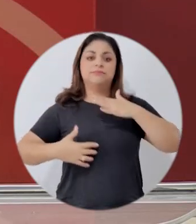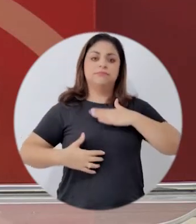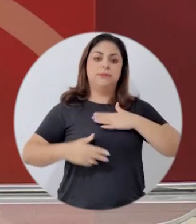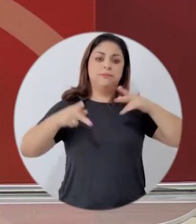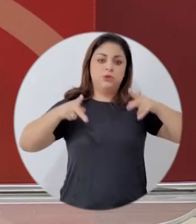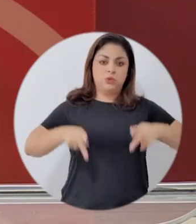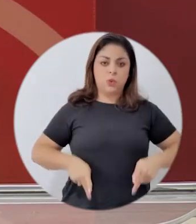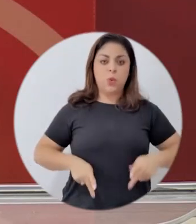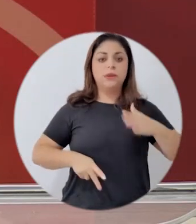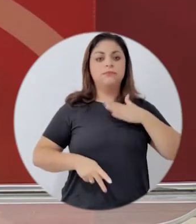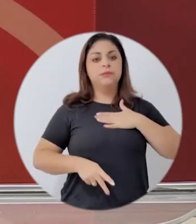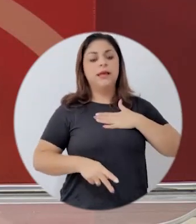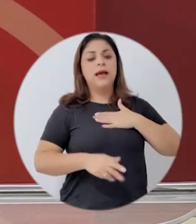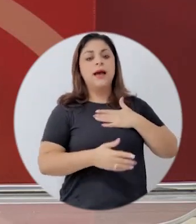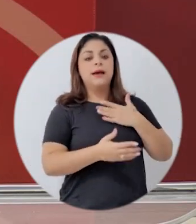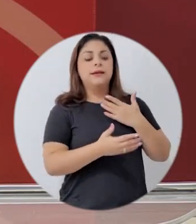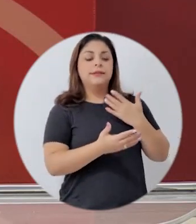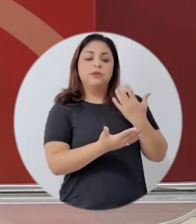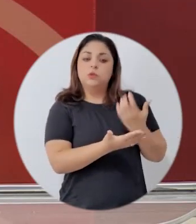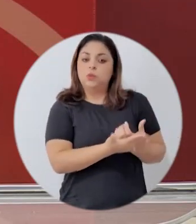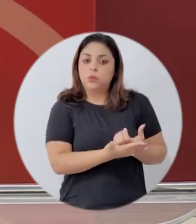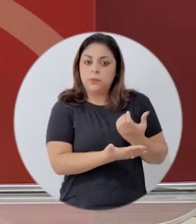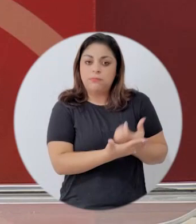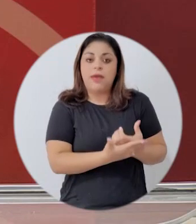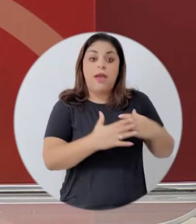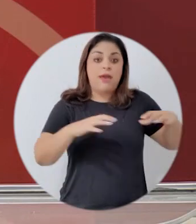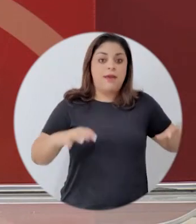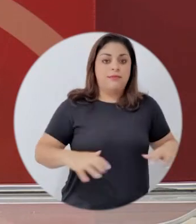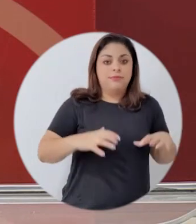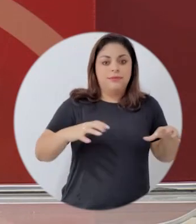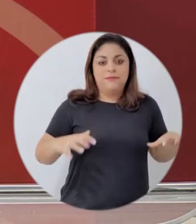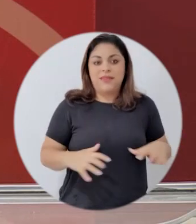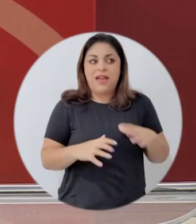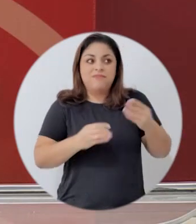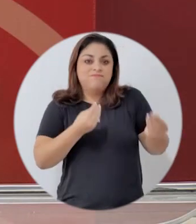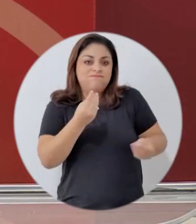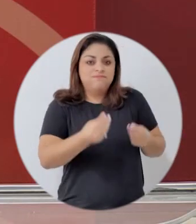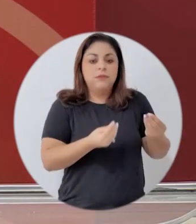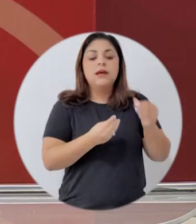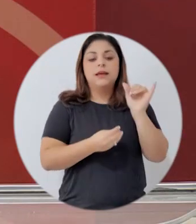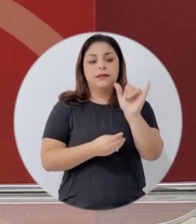actividad económica. Y creo que esa definición es importante.